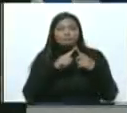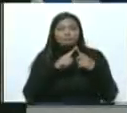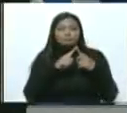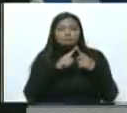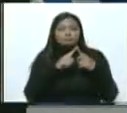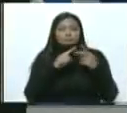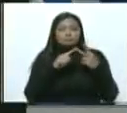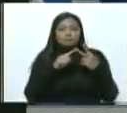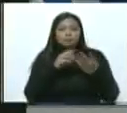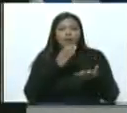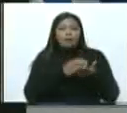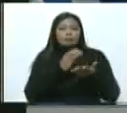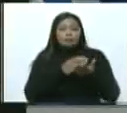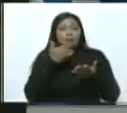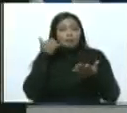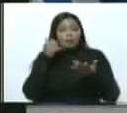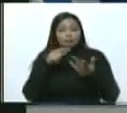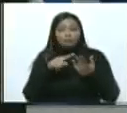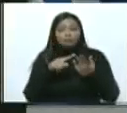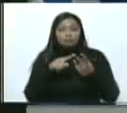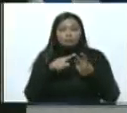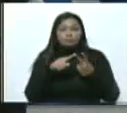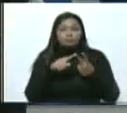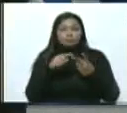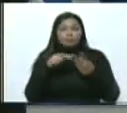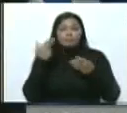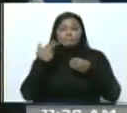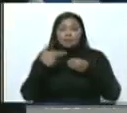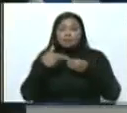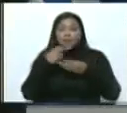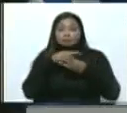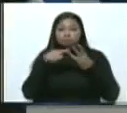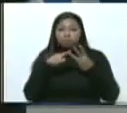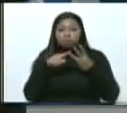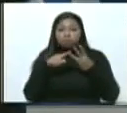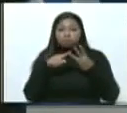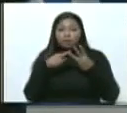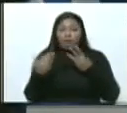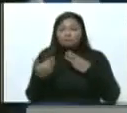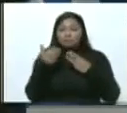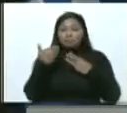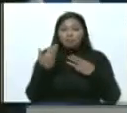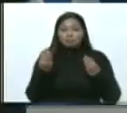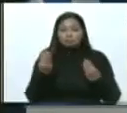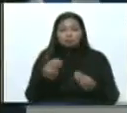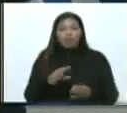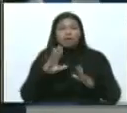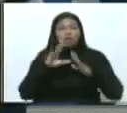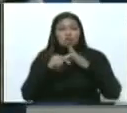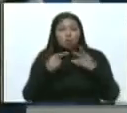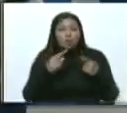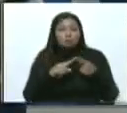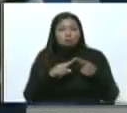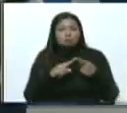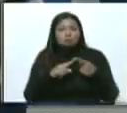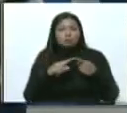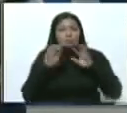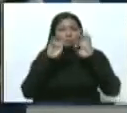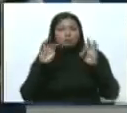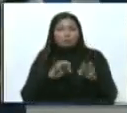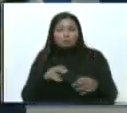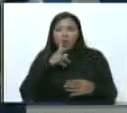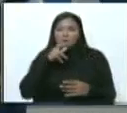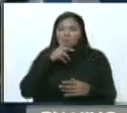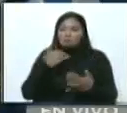CanTV, PDVSA. Allí roban de manera